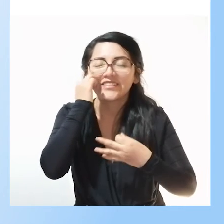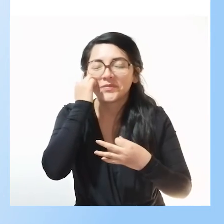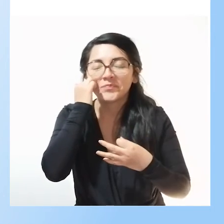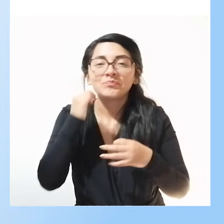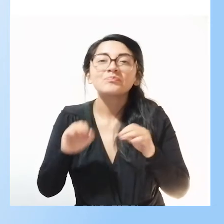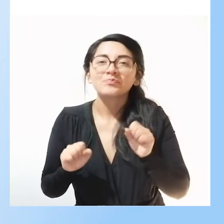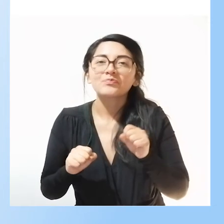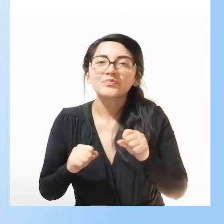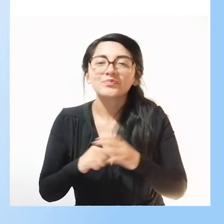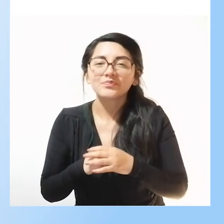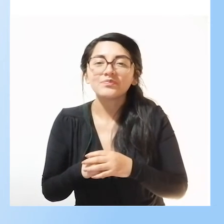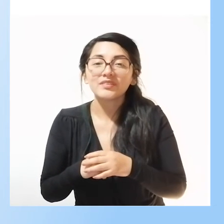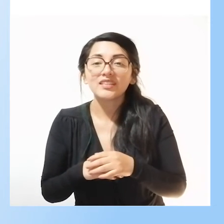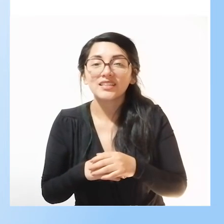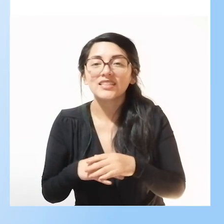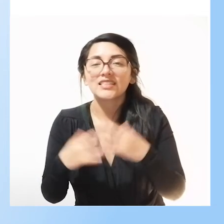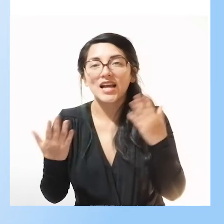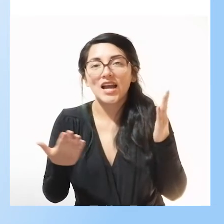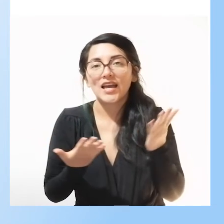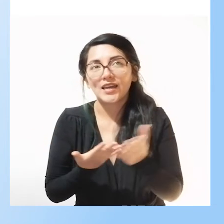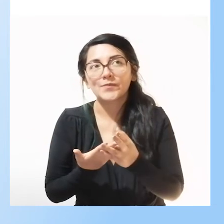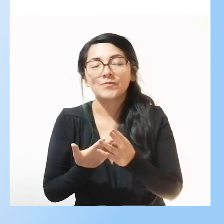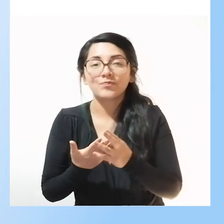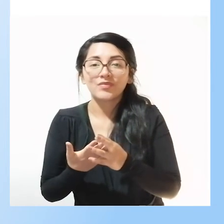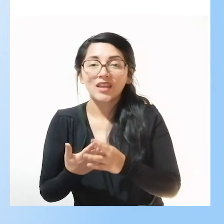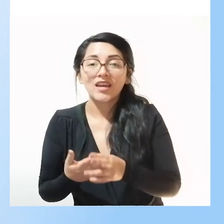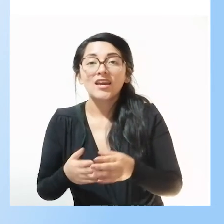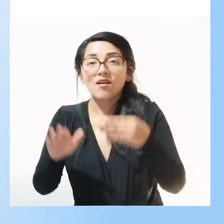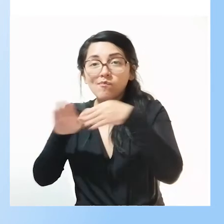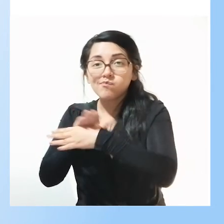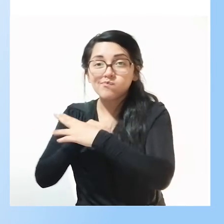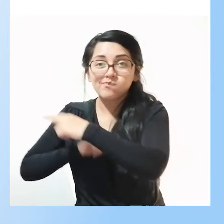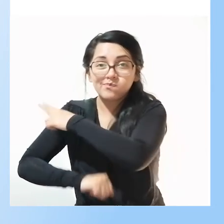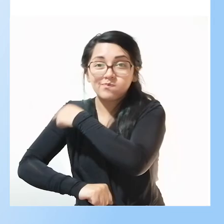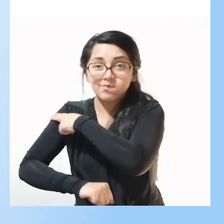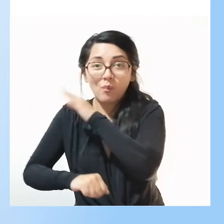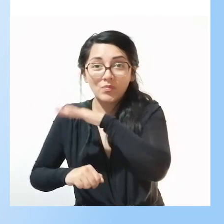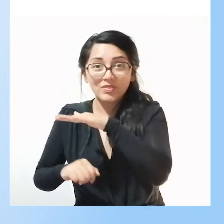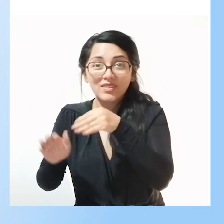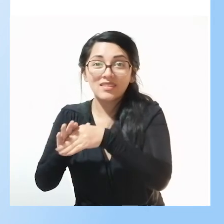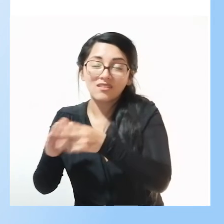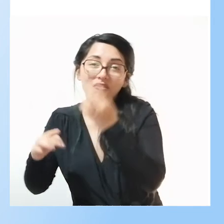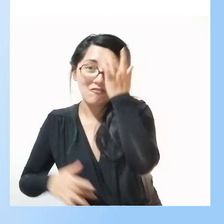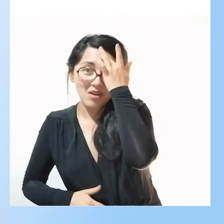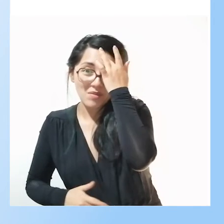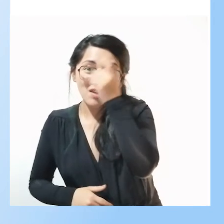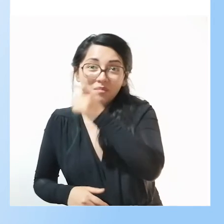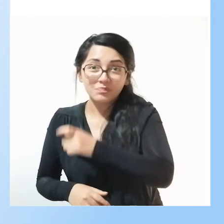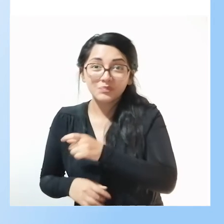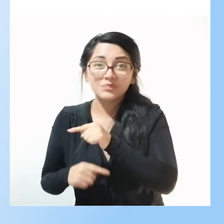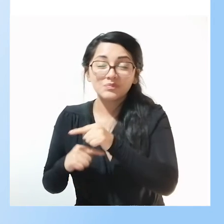las repercusiones que tiene la hospitalización y la enfermedad en un miembro